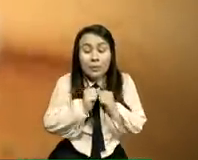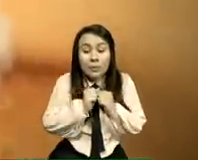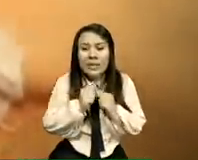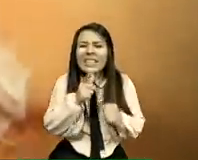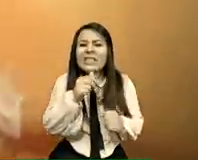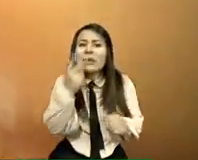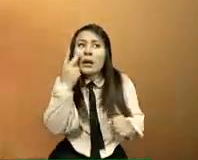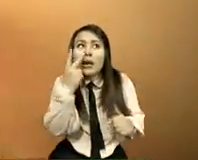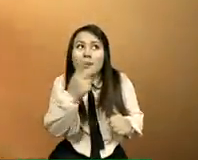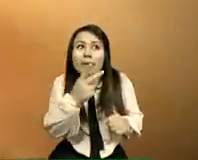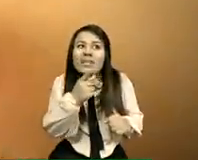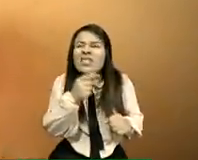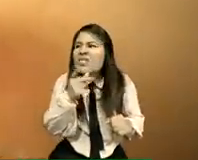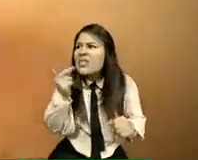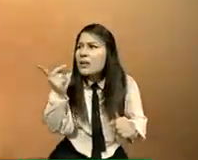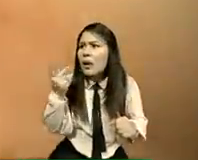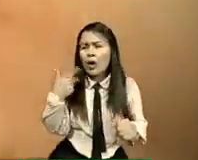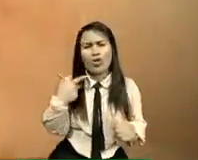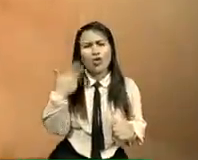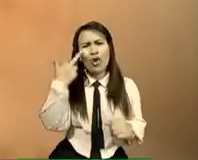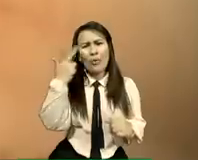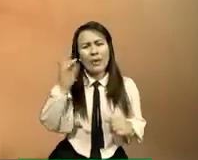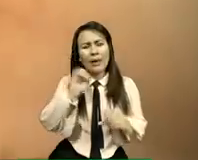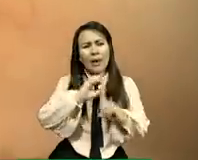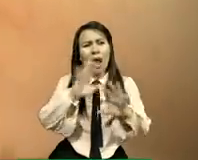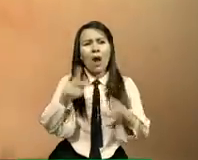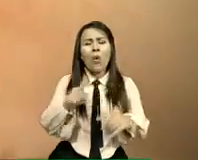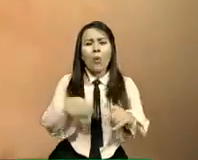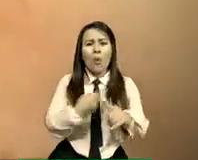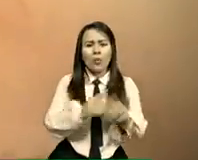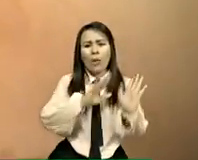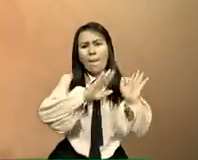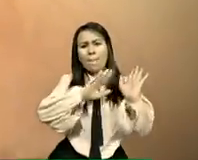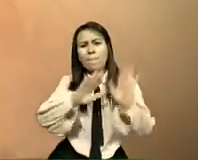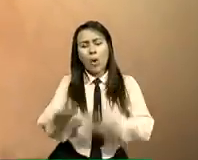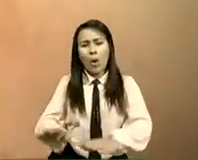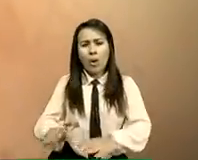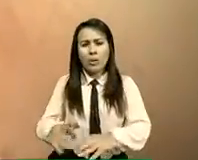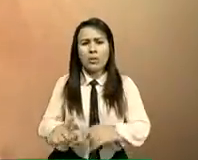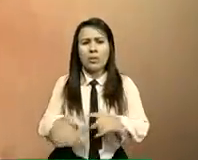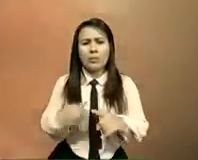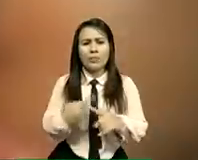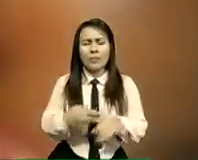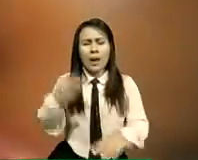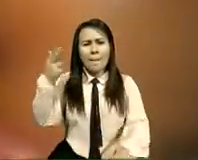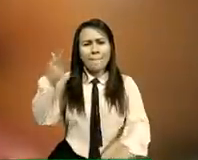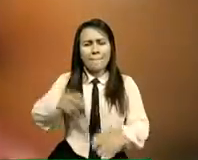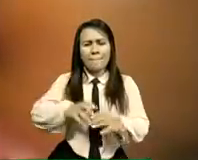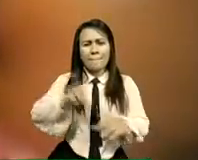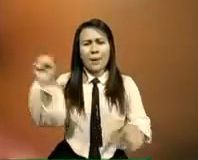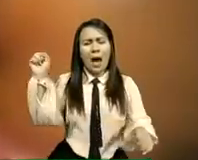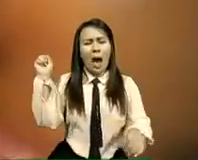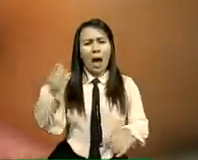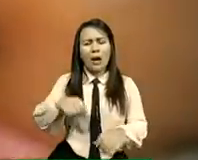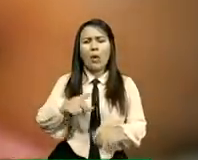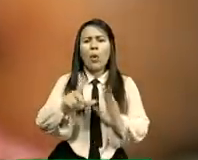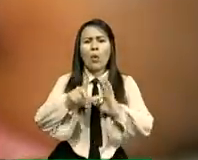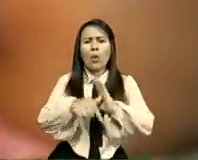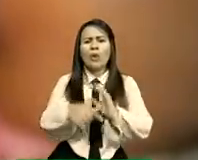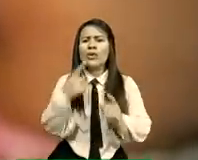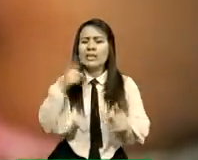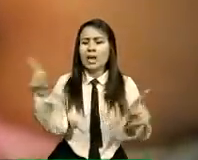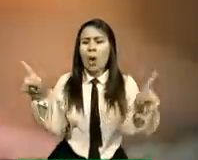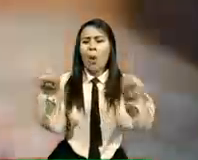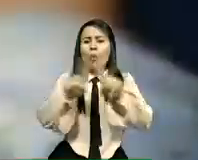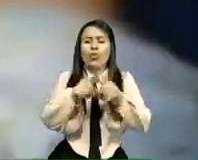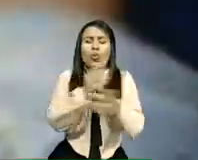la rendir. Pero no era, y nos coge. O sea, nosotros le íbamos a meter palos. Poco de rato, nos hacían abrazar en el